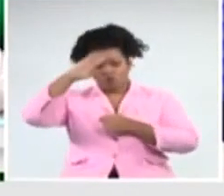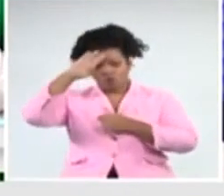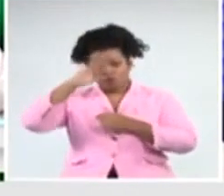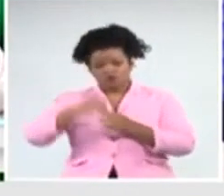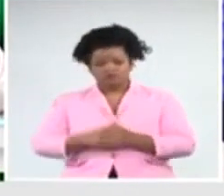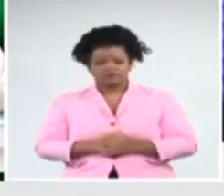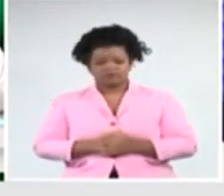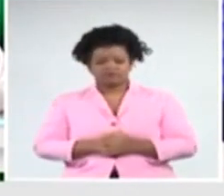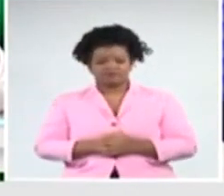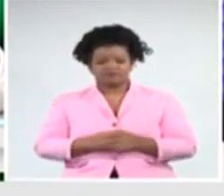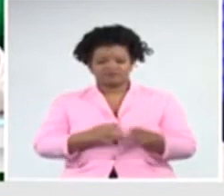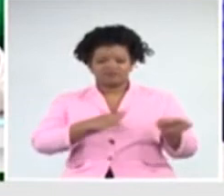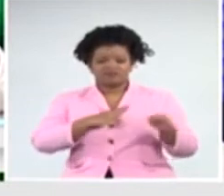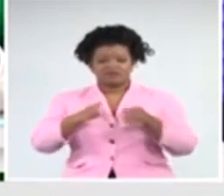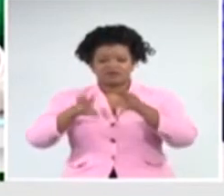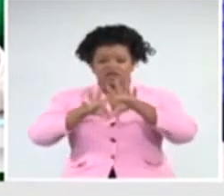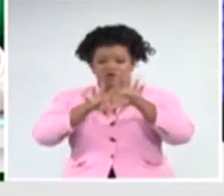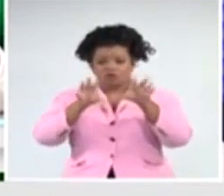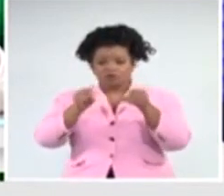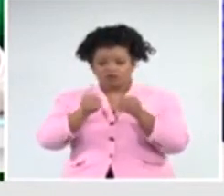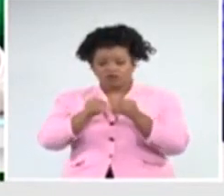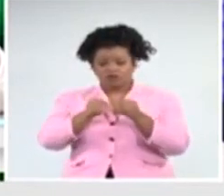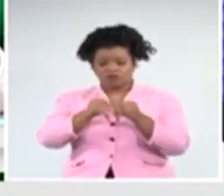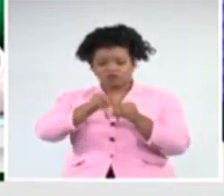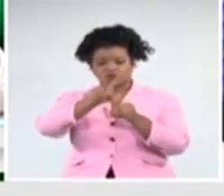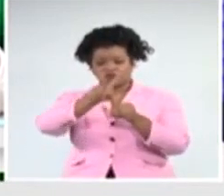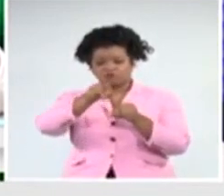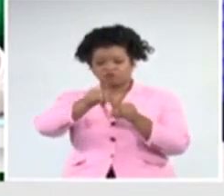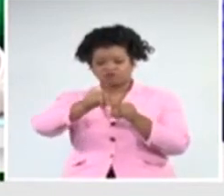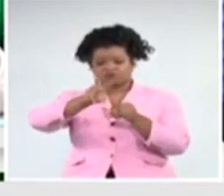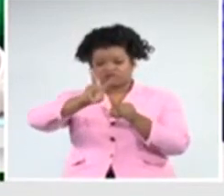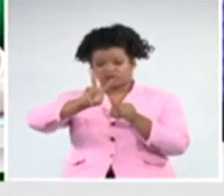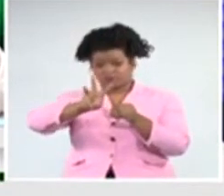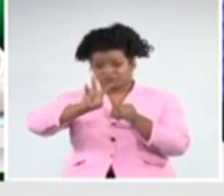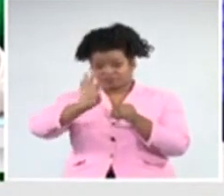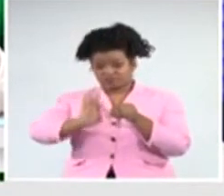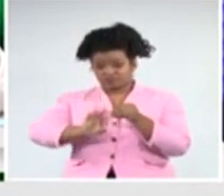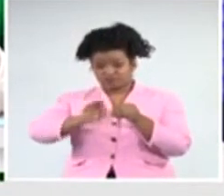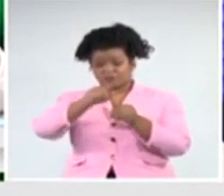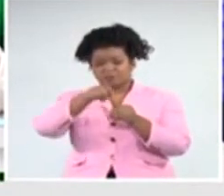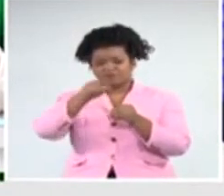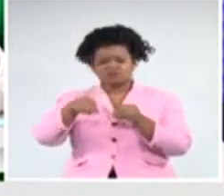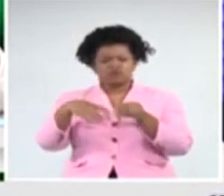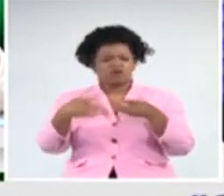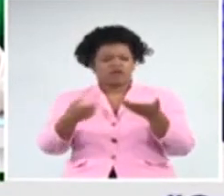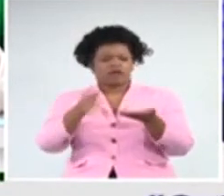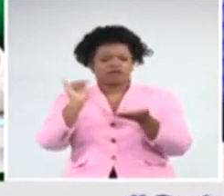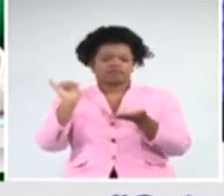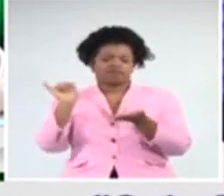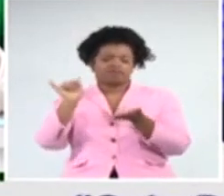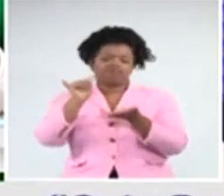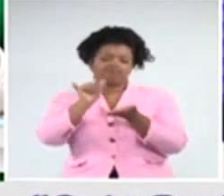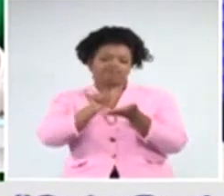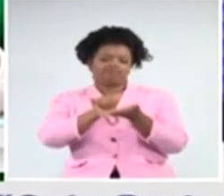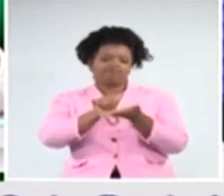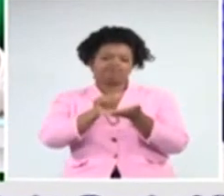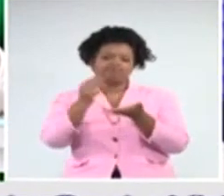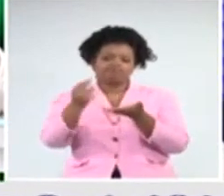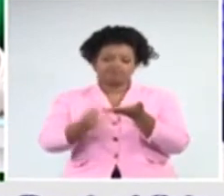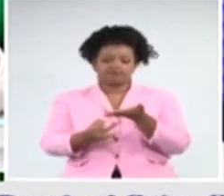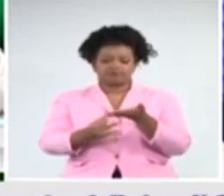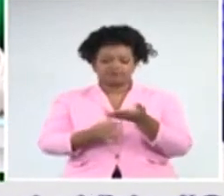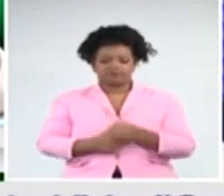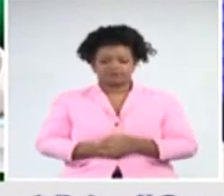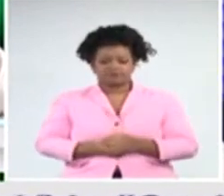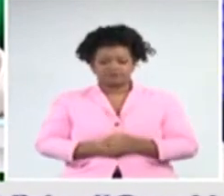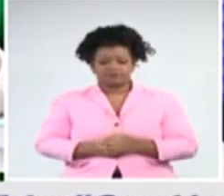acumulado el 2,3% han sido pacientes, casos importados a nuestro territorio o